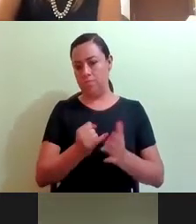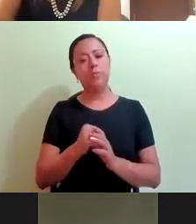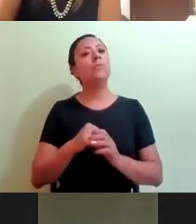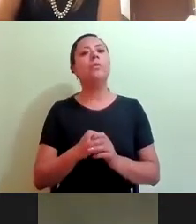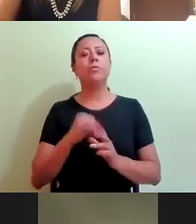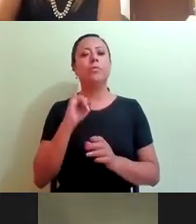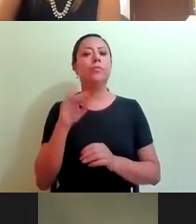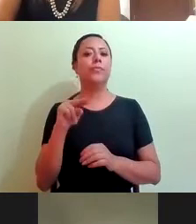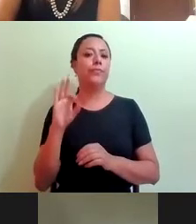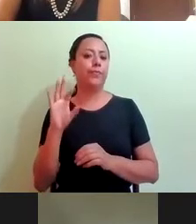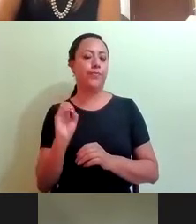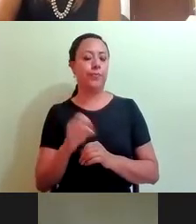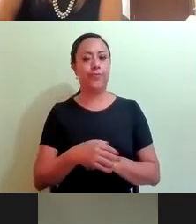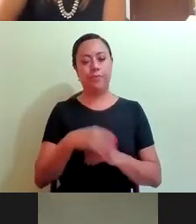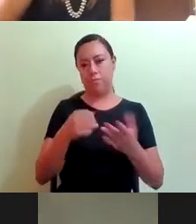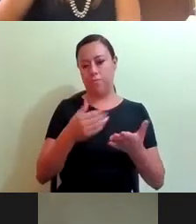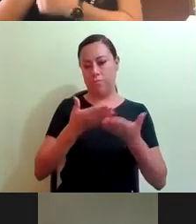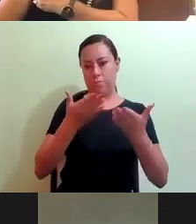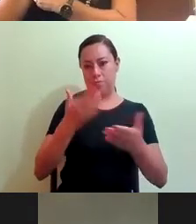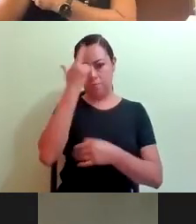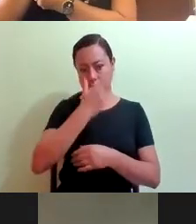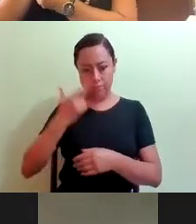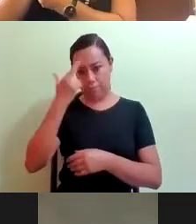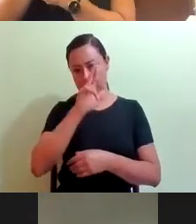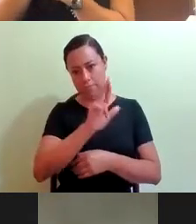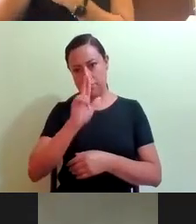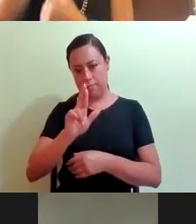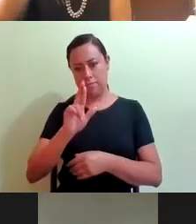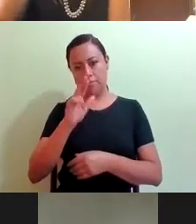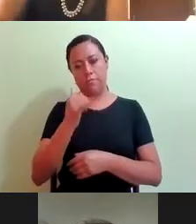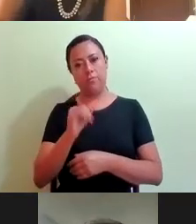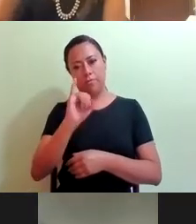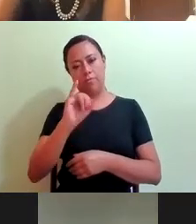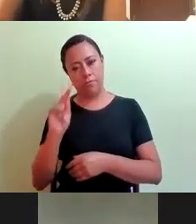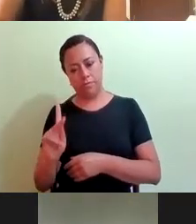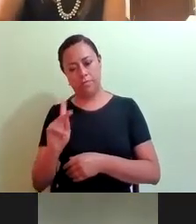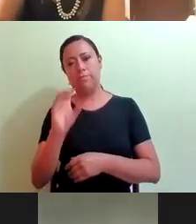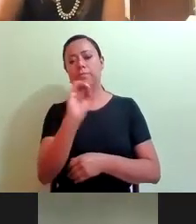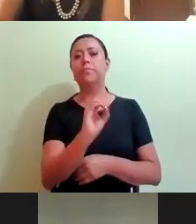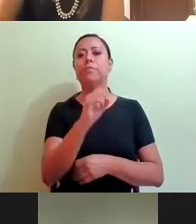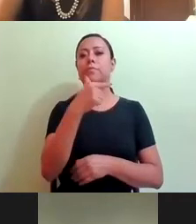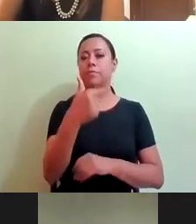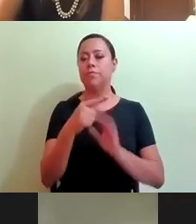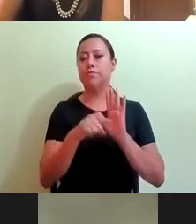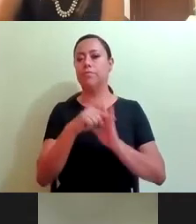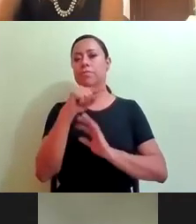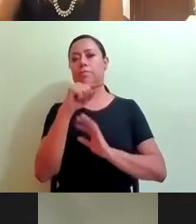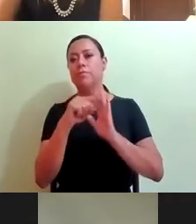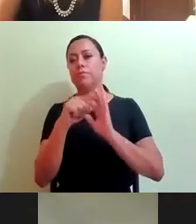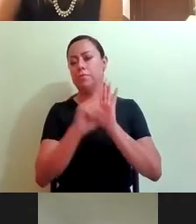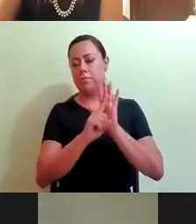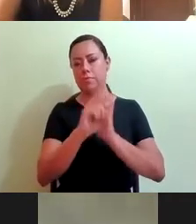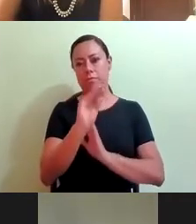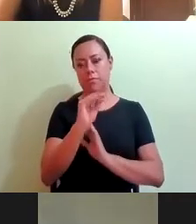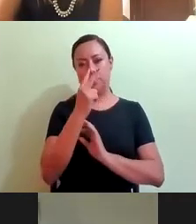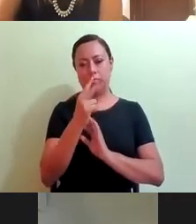Transparencia dentro de los recursos de revisión RRIP 0792 diagonal-2018 y